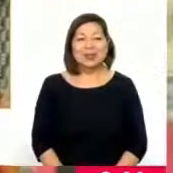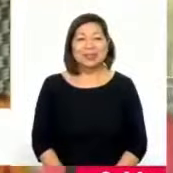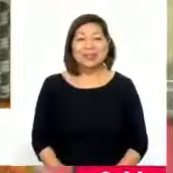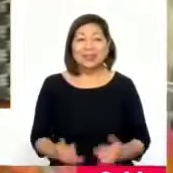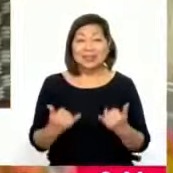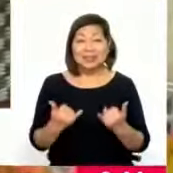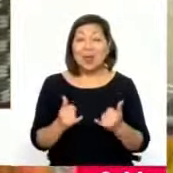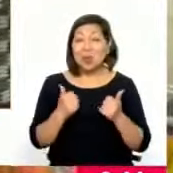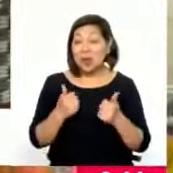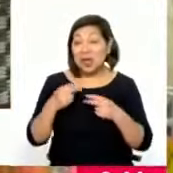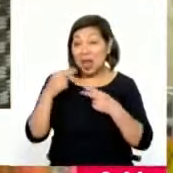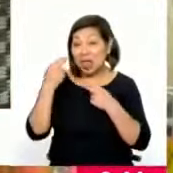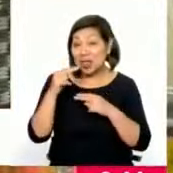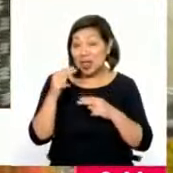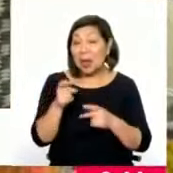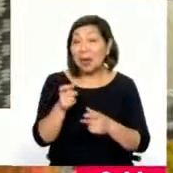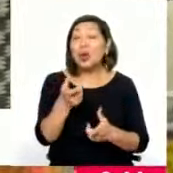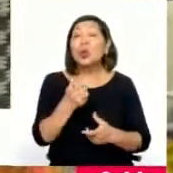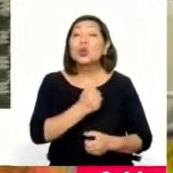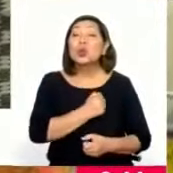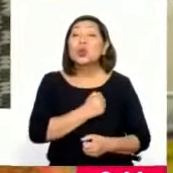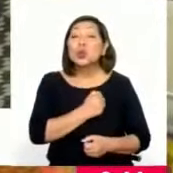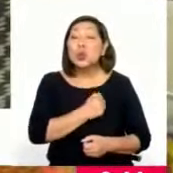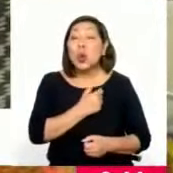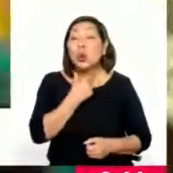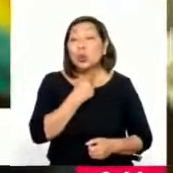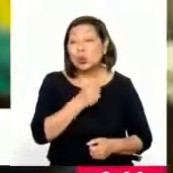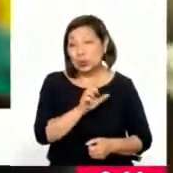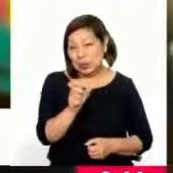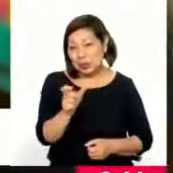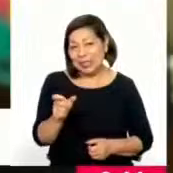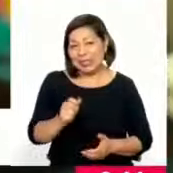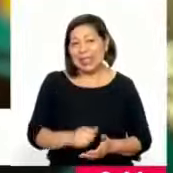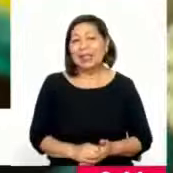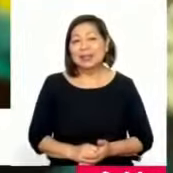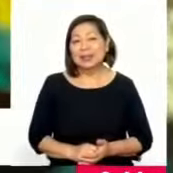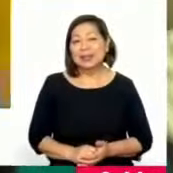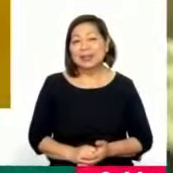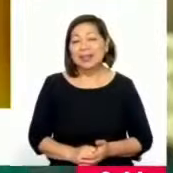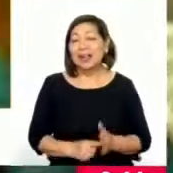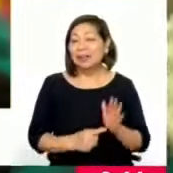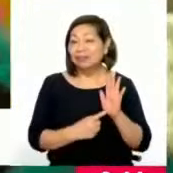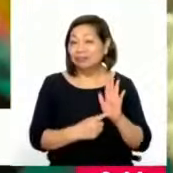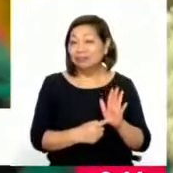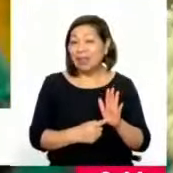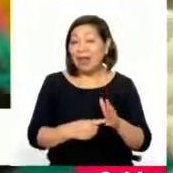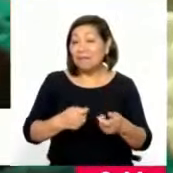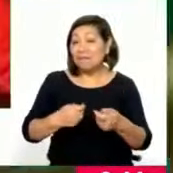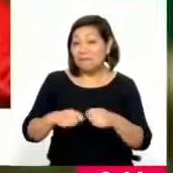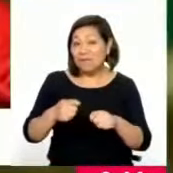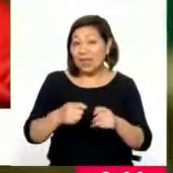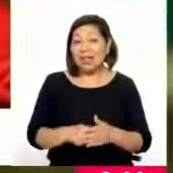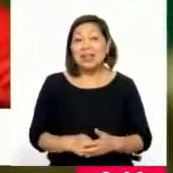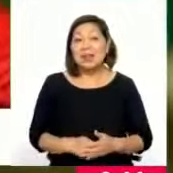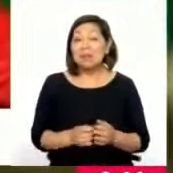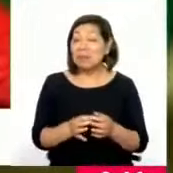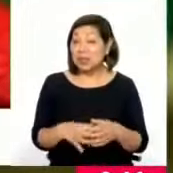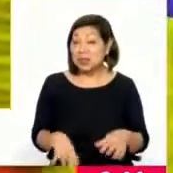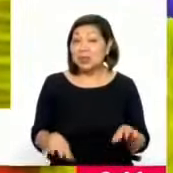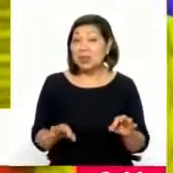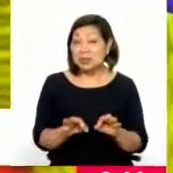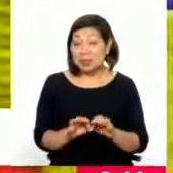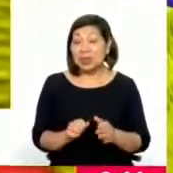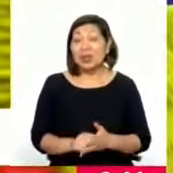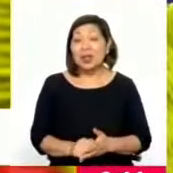Esta es una buena noticia para los amantes del arte tradicional. La exposición Venta Artesanal más importante del